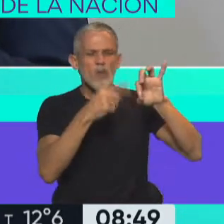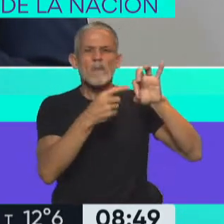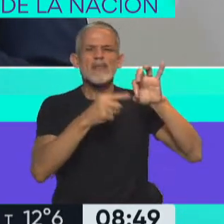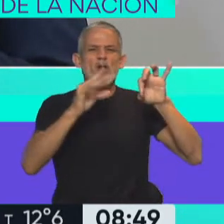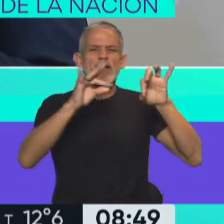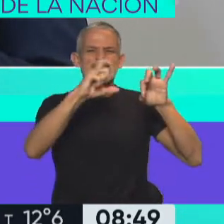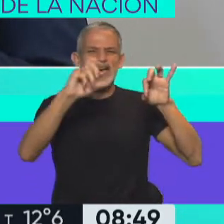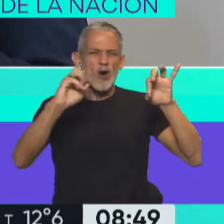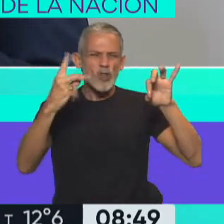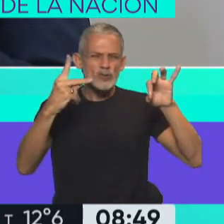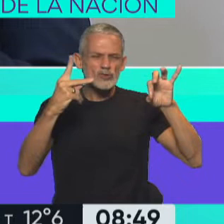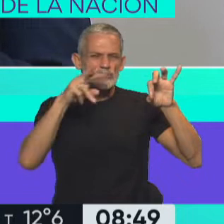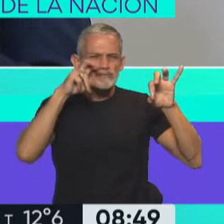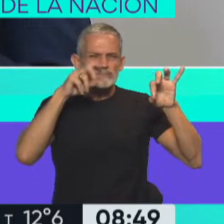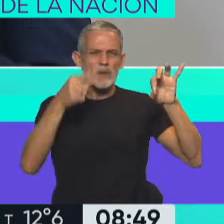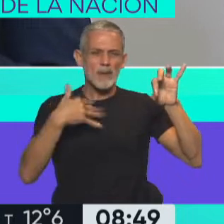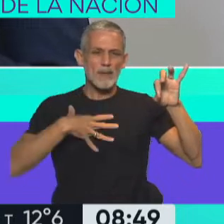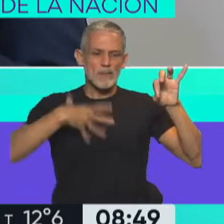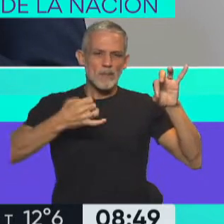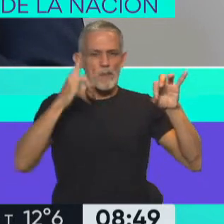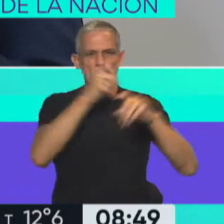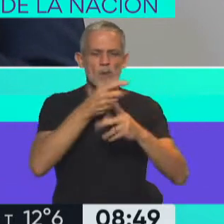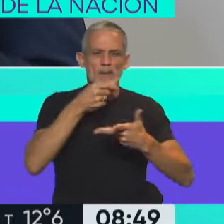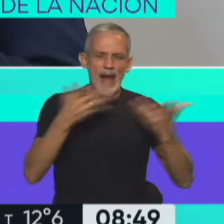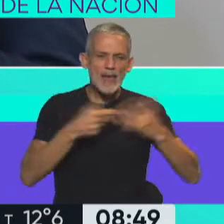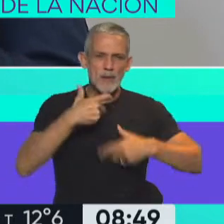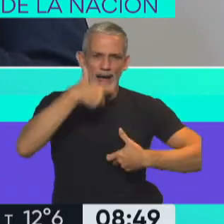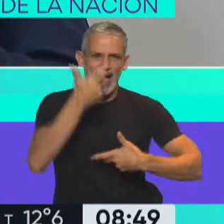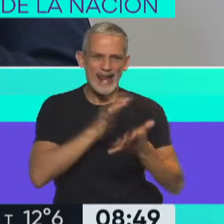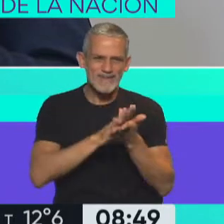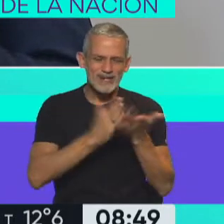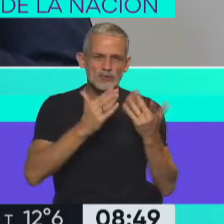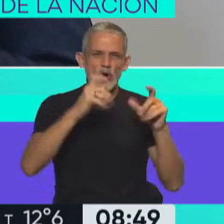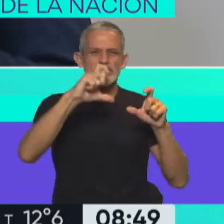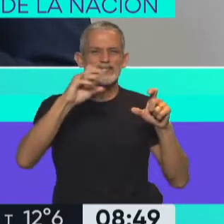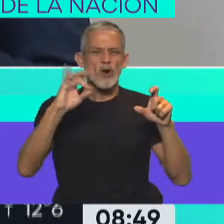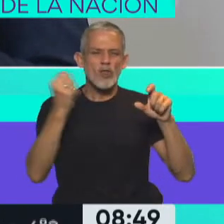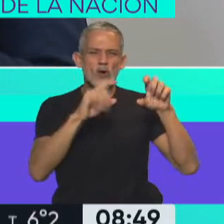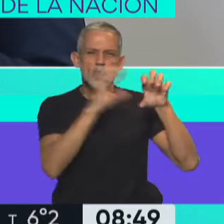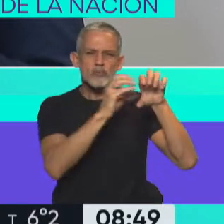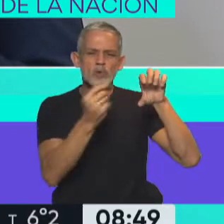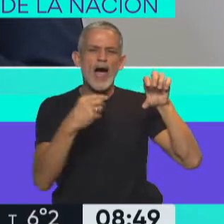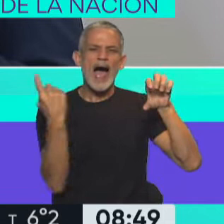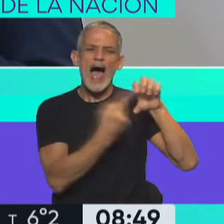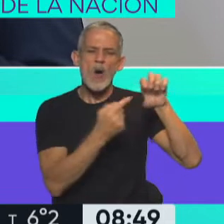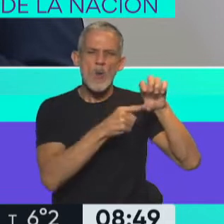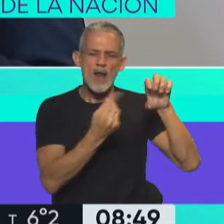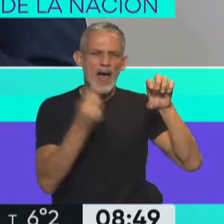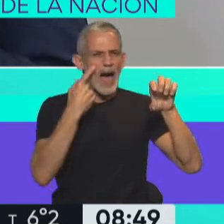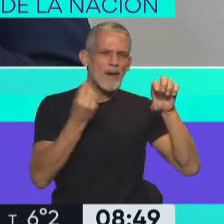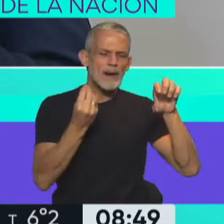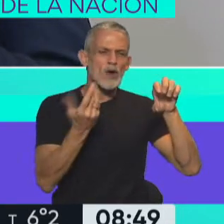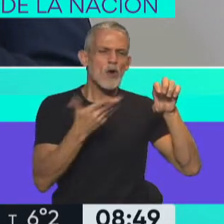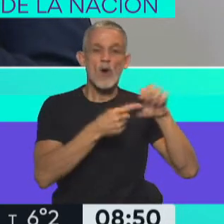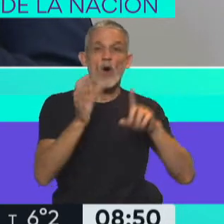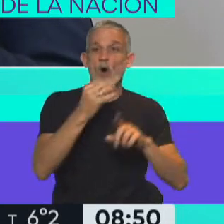de Educación va a haber algún tipo de distribución de este tipo de aparatos de medidores de dióxido en cada una de las aulas de los establecimientos educativos